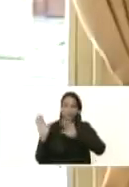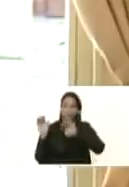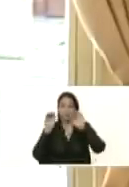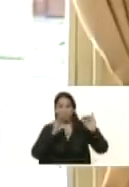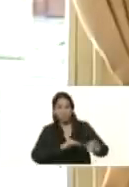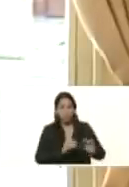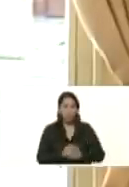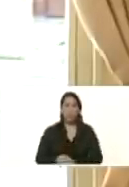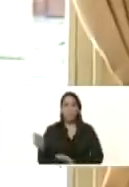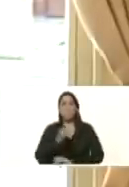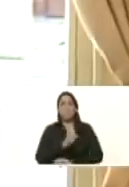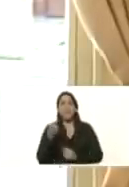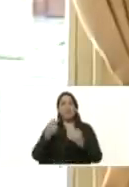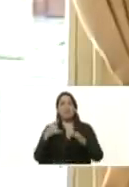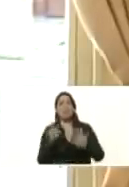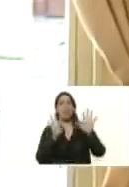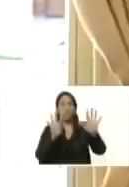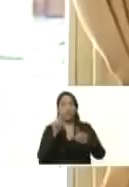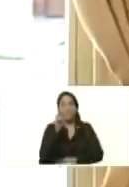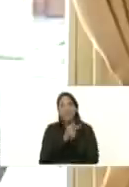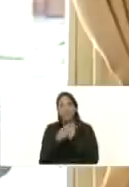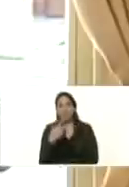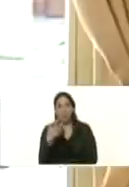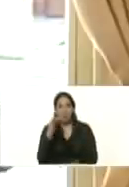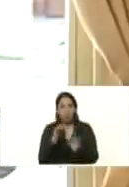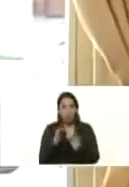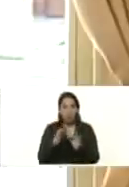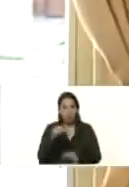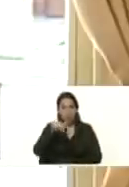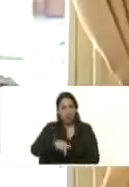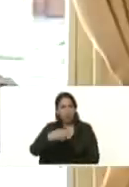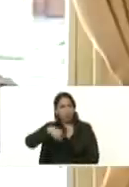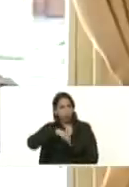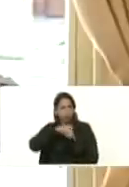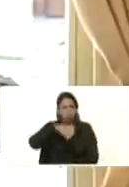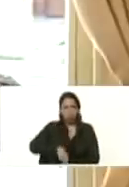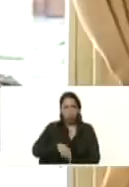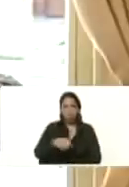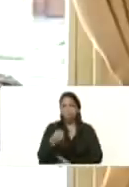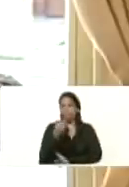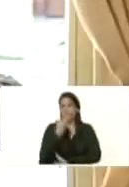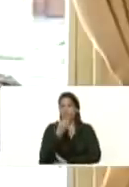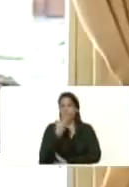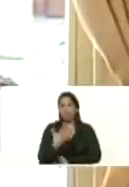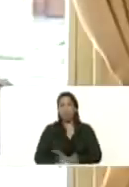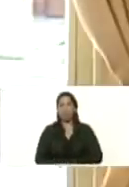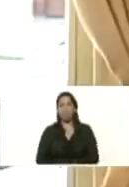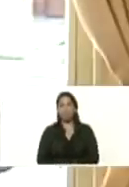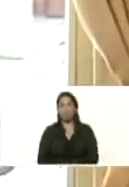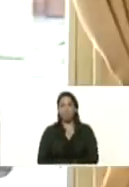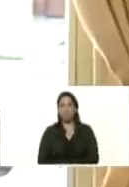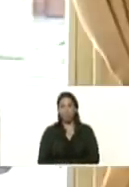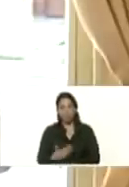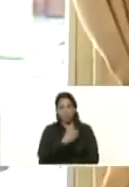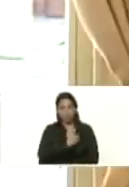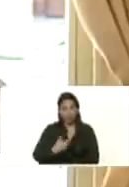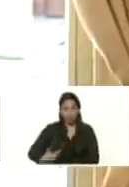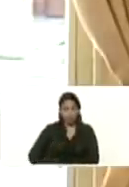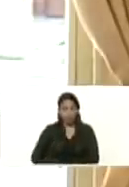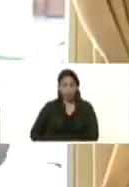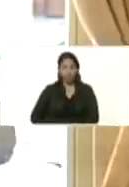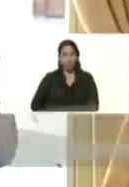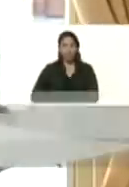número 9 23 de septiembre y aquí estoy en el palacio presidencial de miraflores